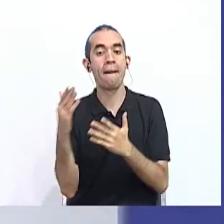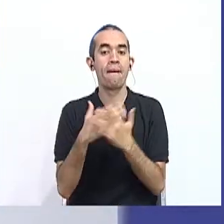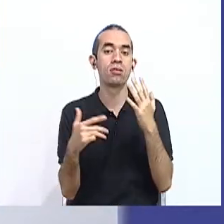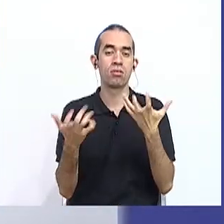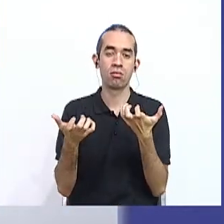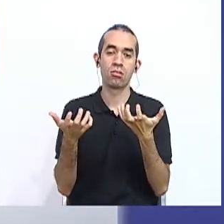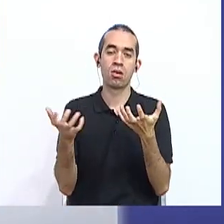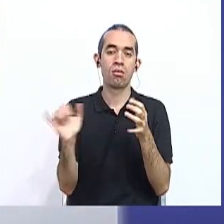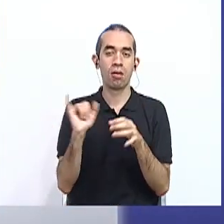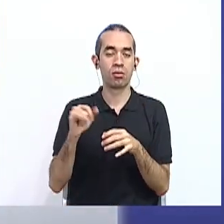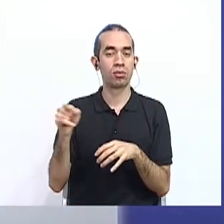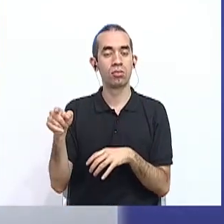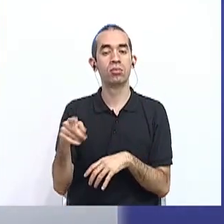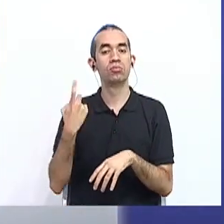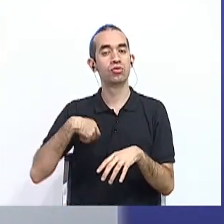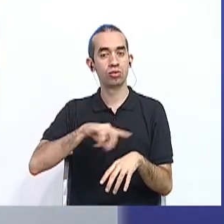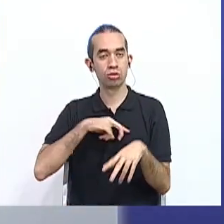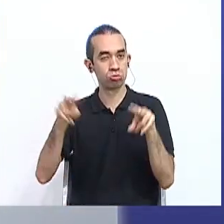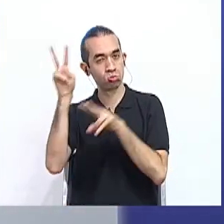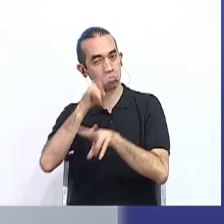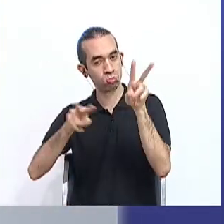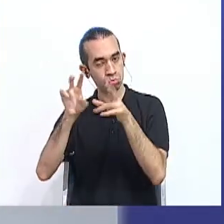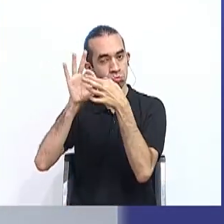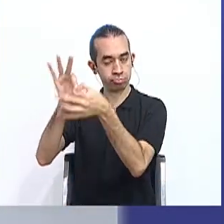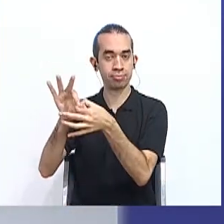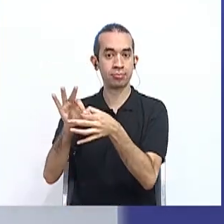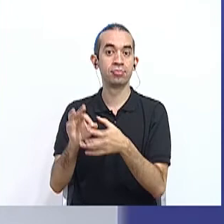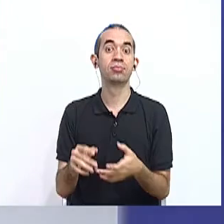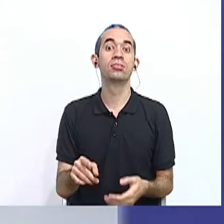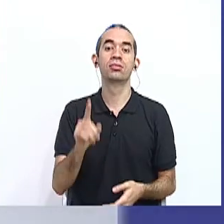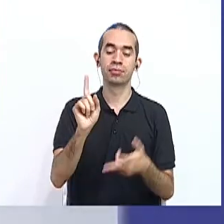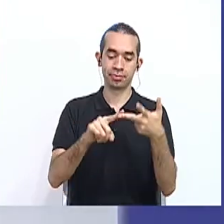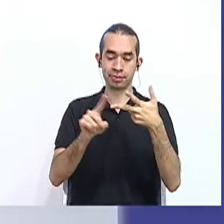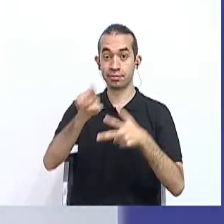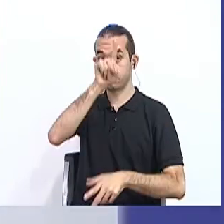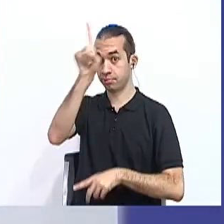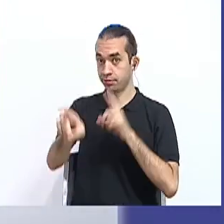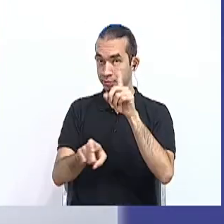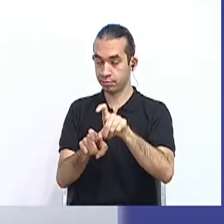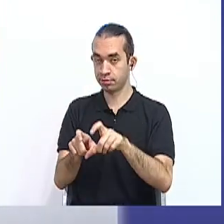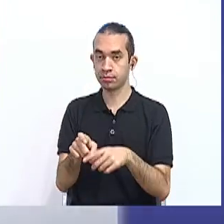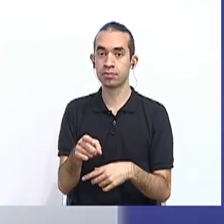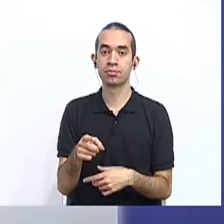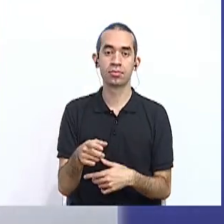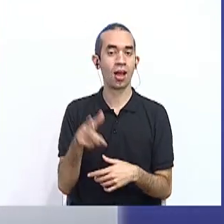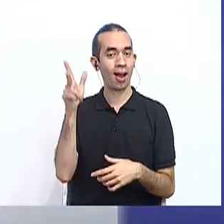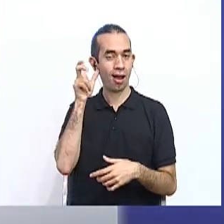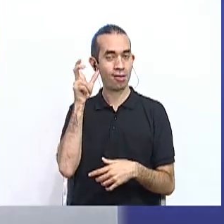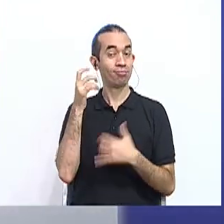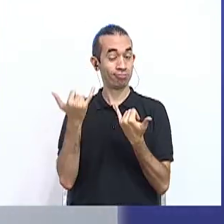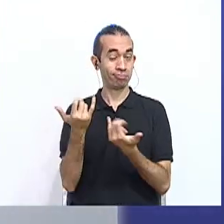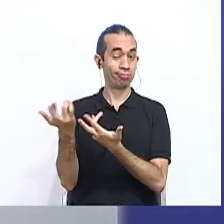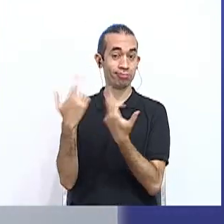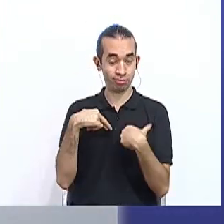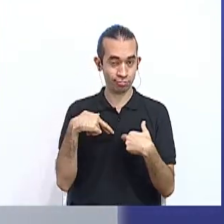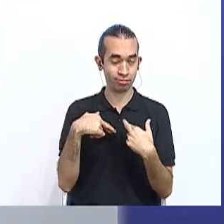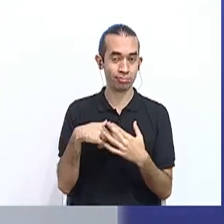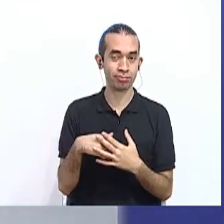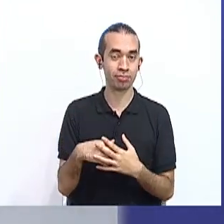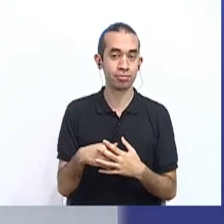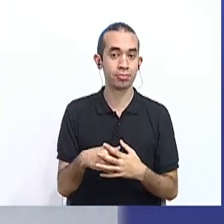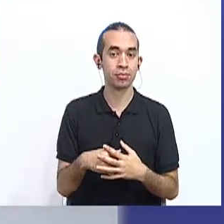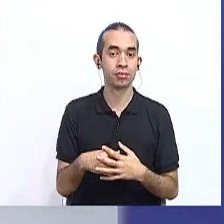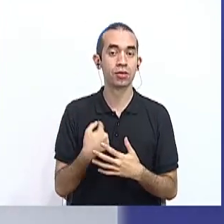que también valoremos en este caso. Le hicimos una tercera pregunta y esa es la que vamos a escuchar ya casi.